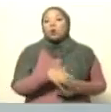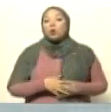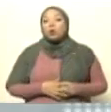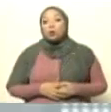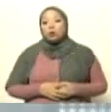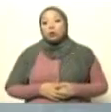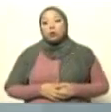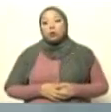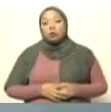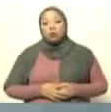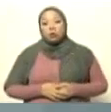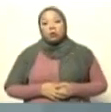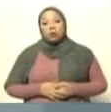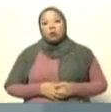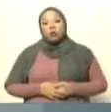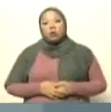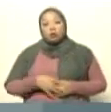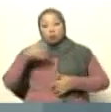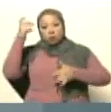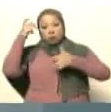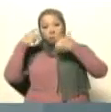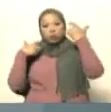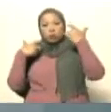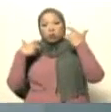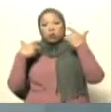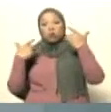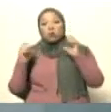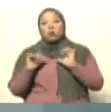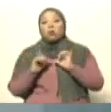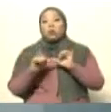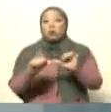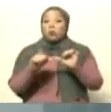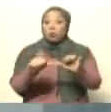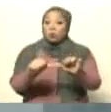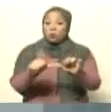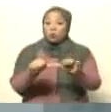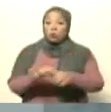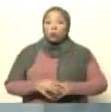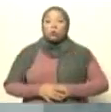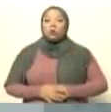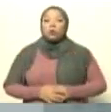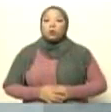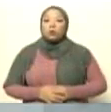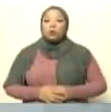Es aproximadamente a, qué sé yo, a las